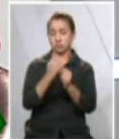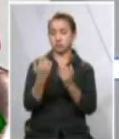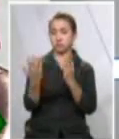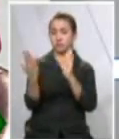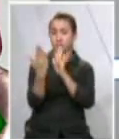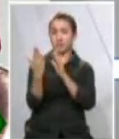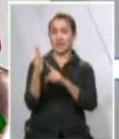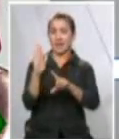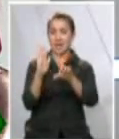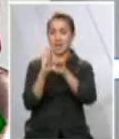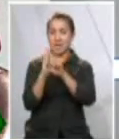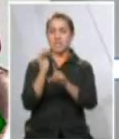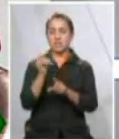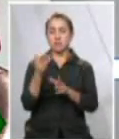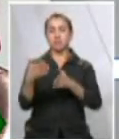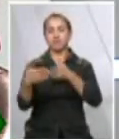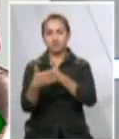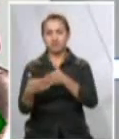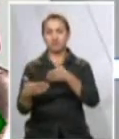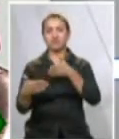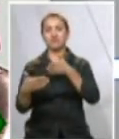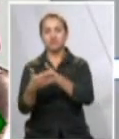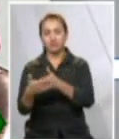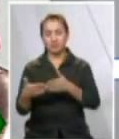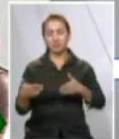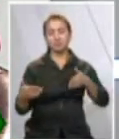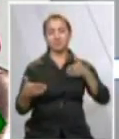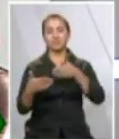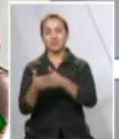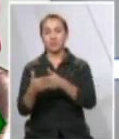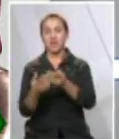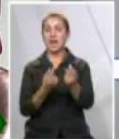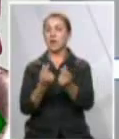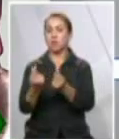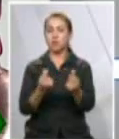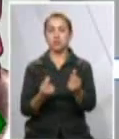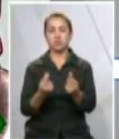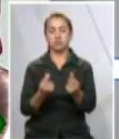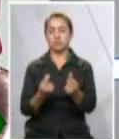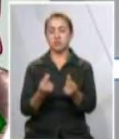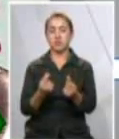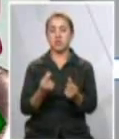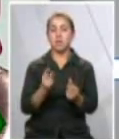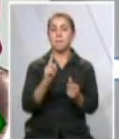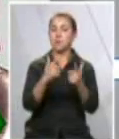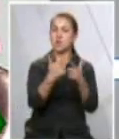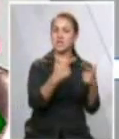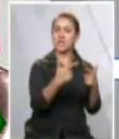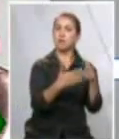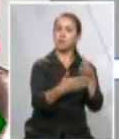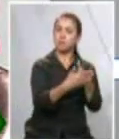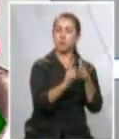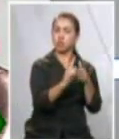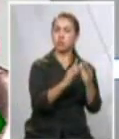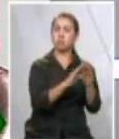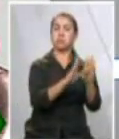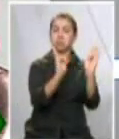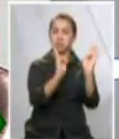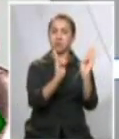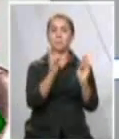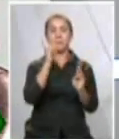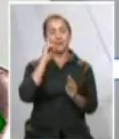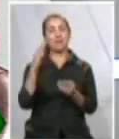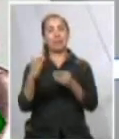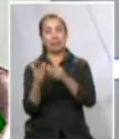Entonces, siempre topamos con una restricción de recursos, más que política. Hoy día hay una conciencia y una